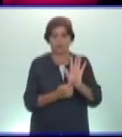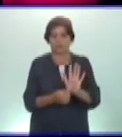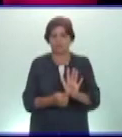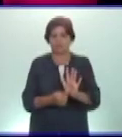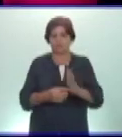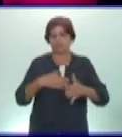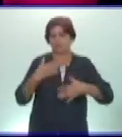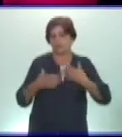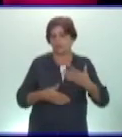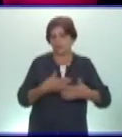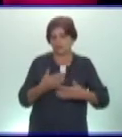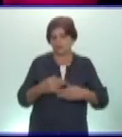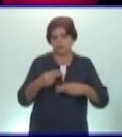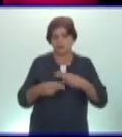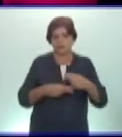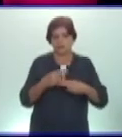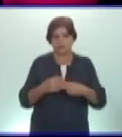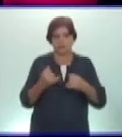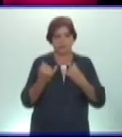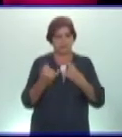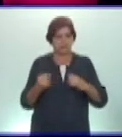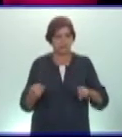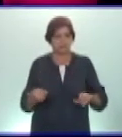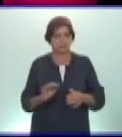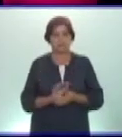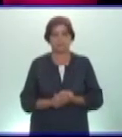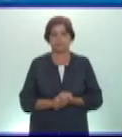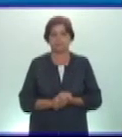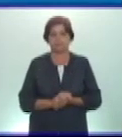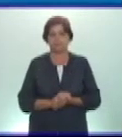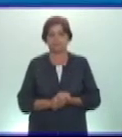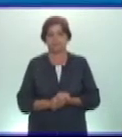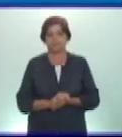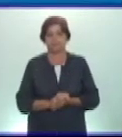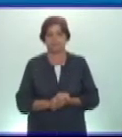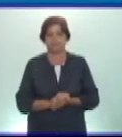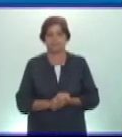realizarán de forma independiente. Vamos a ver.